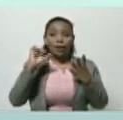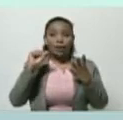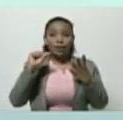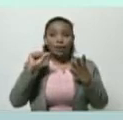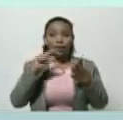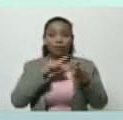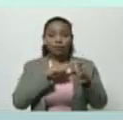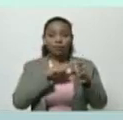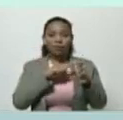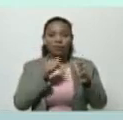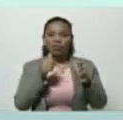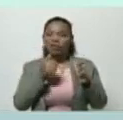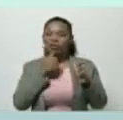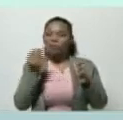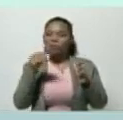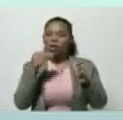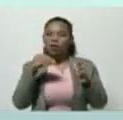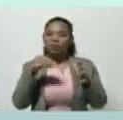¿Quién más?